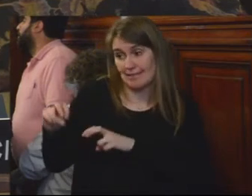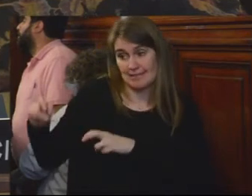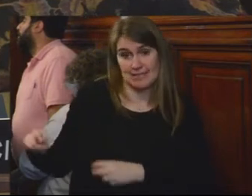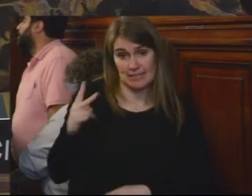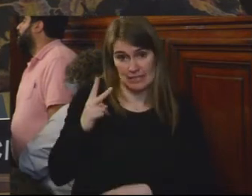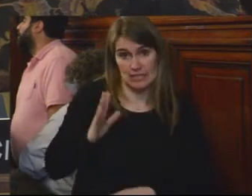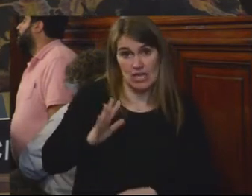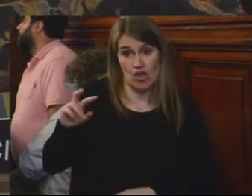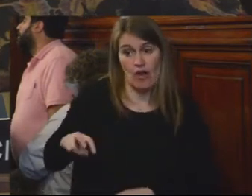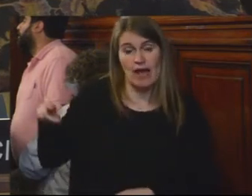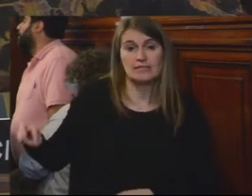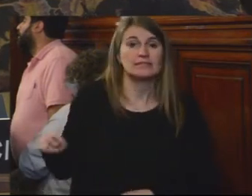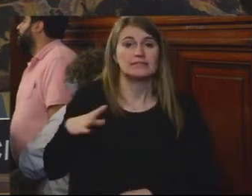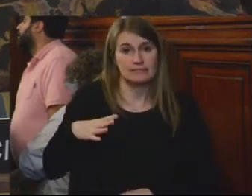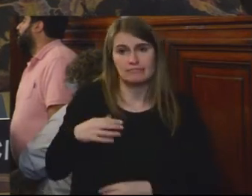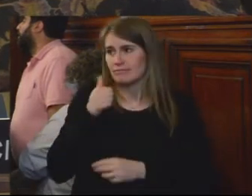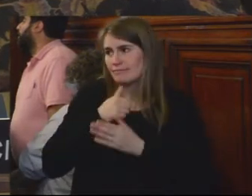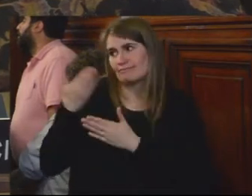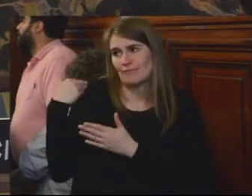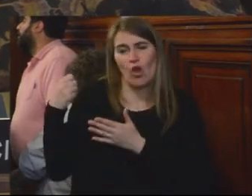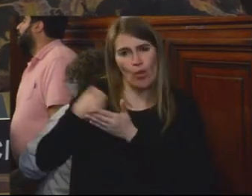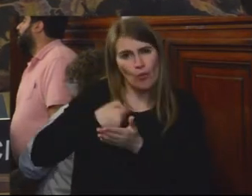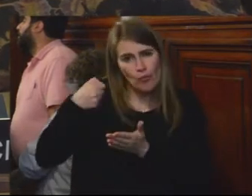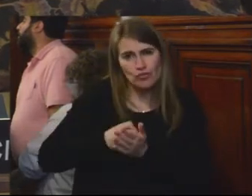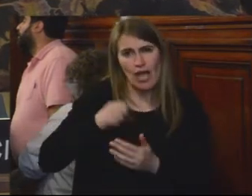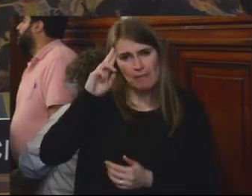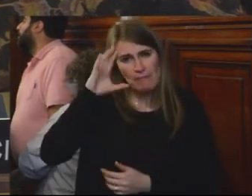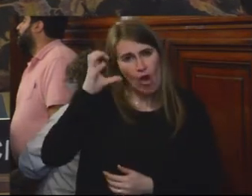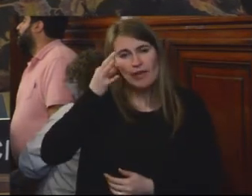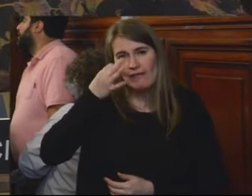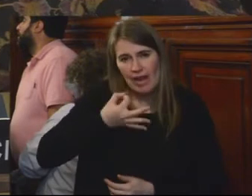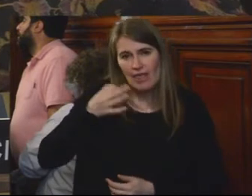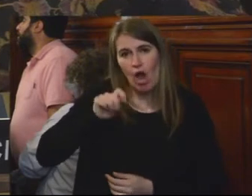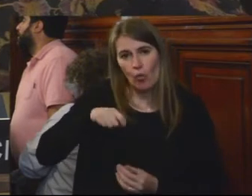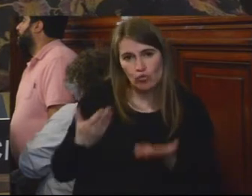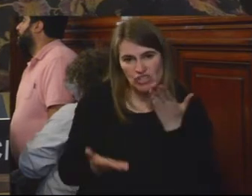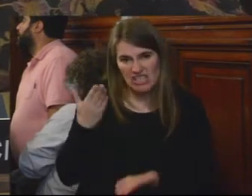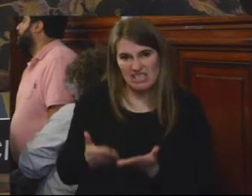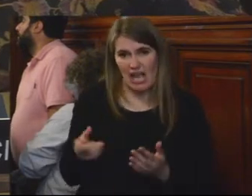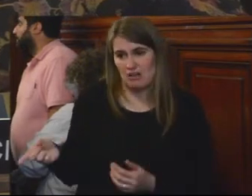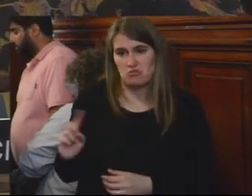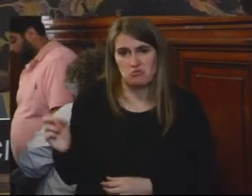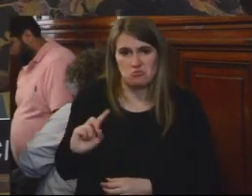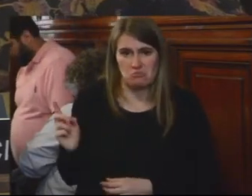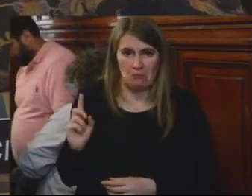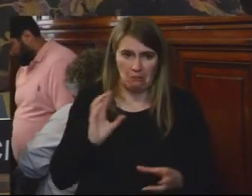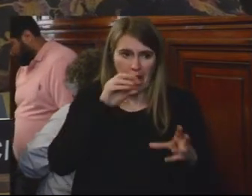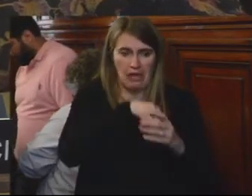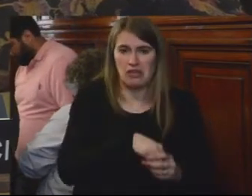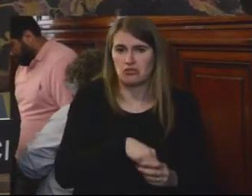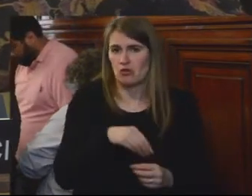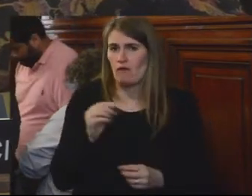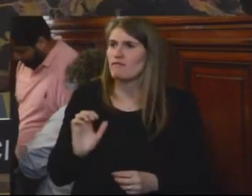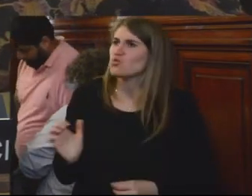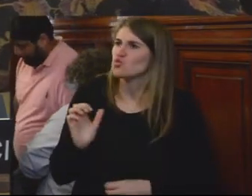bien sabe la comisión tiene una trayectoria larga de lucha por la memoria la verdad y la justicia no han sido funcionarios de ningún gobierno ni de la